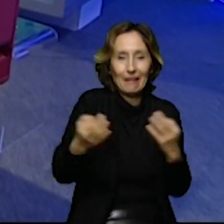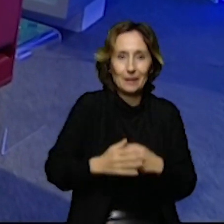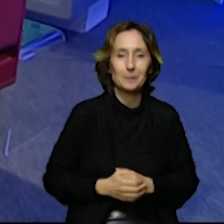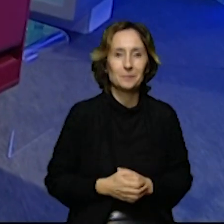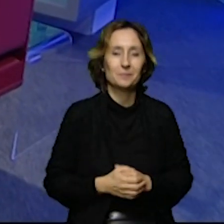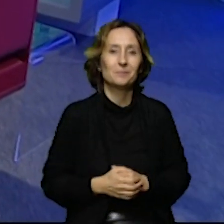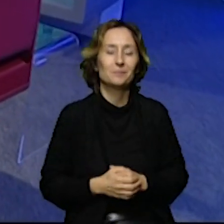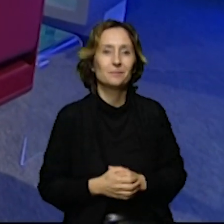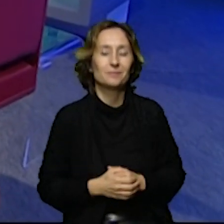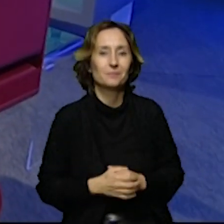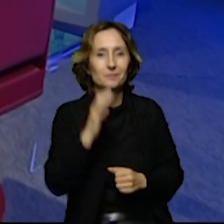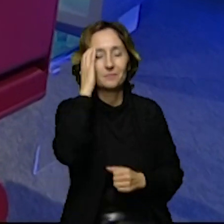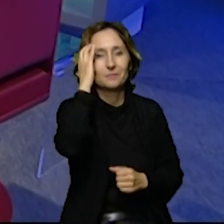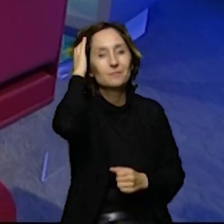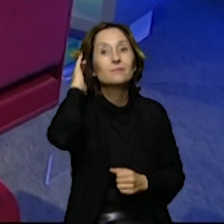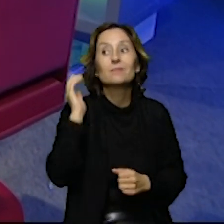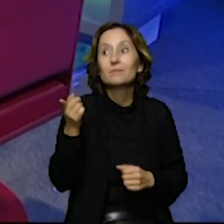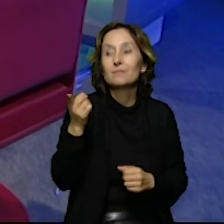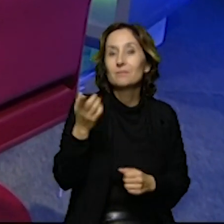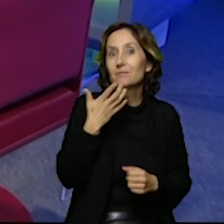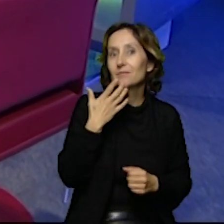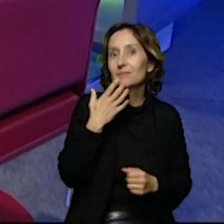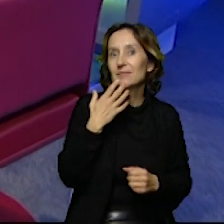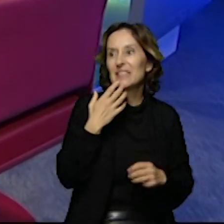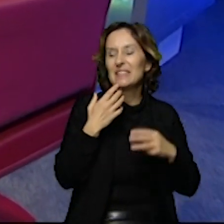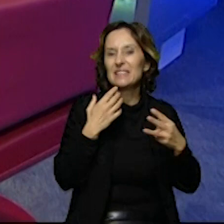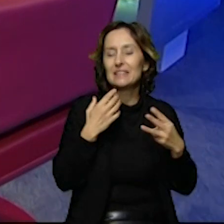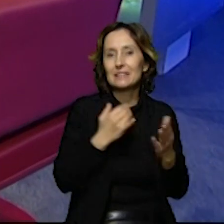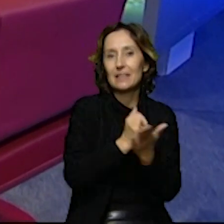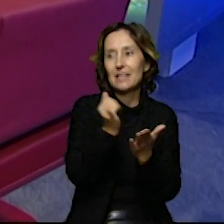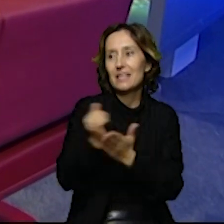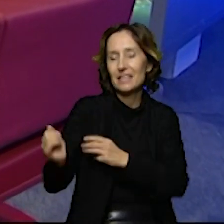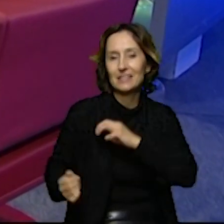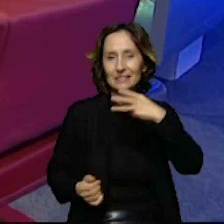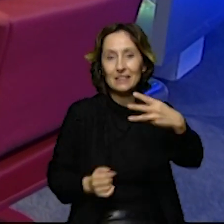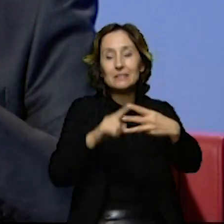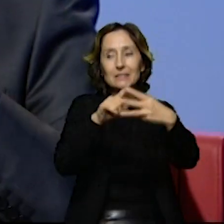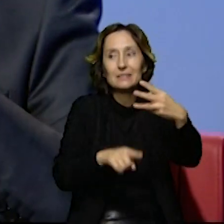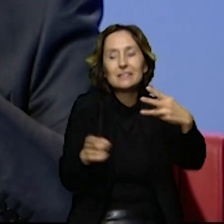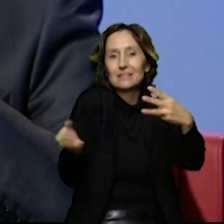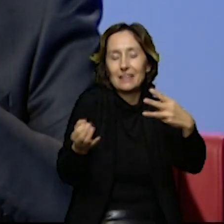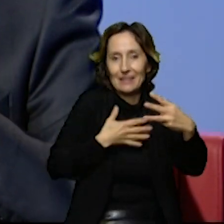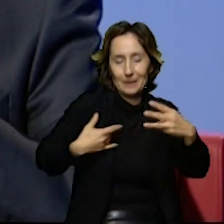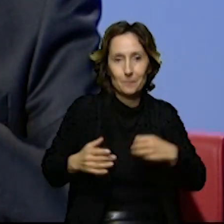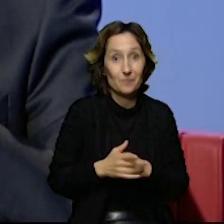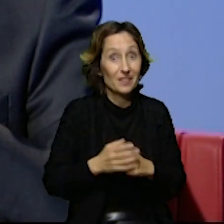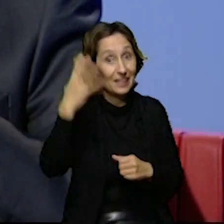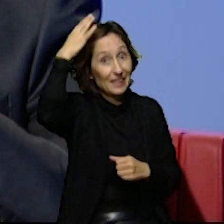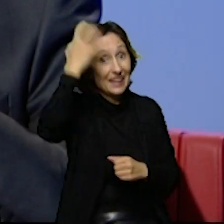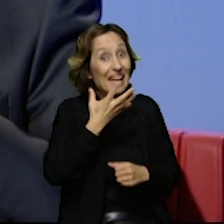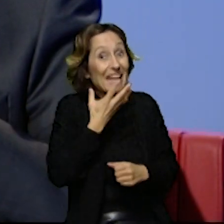Caramba. Así, bueno, lo primero, dice, sí. Tiene 3 cosas, tiene 3 líneas, no tiene más. Bueno, yo una carta a los Reyes